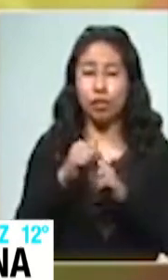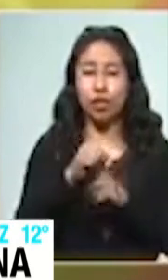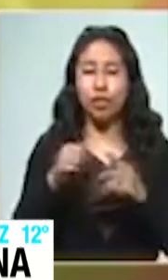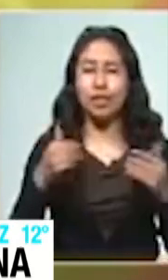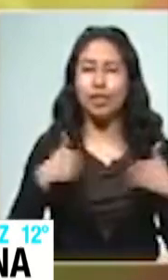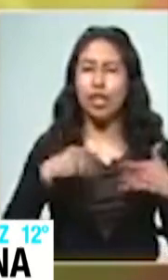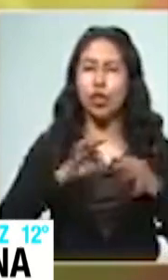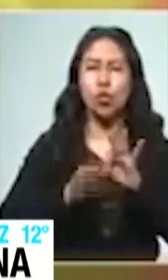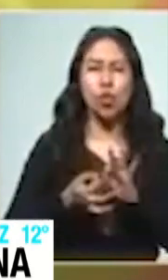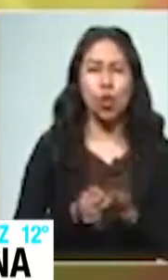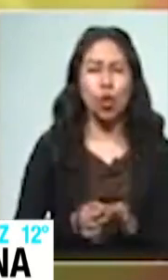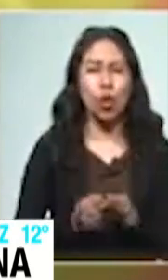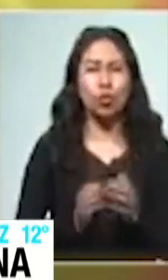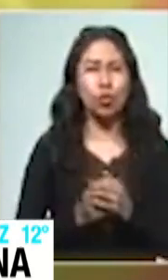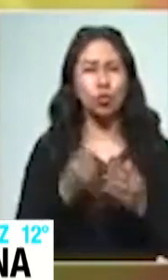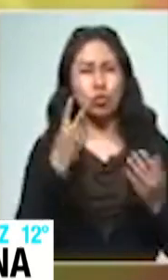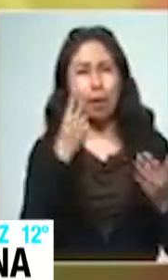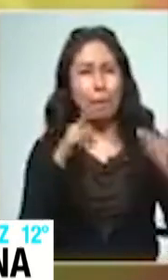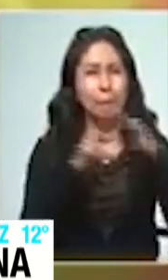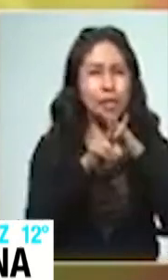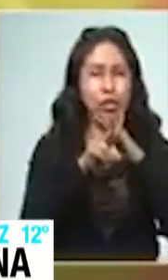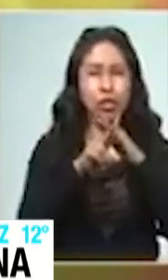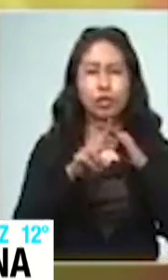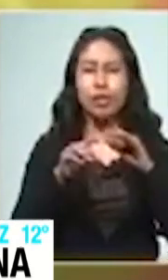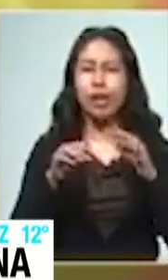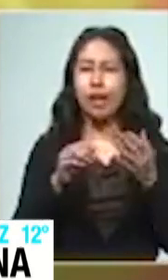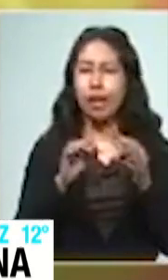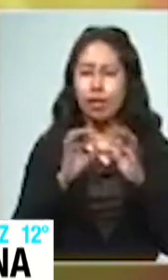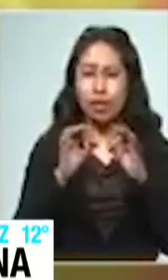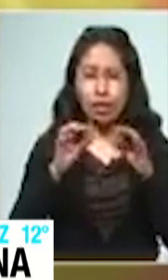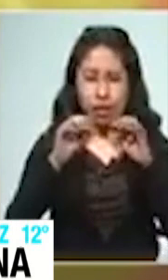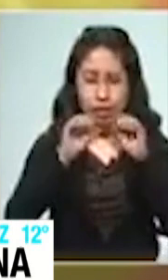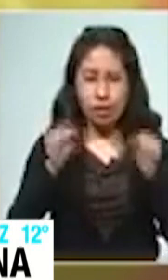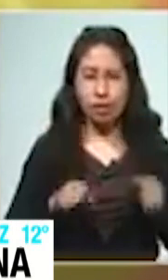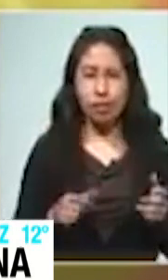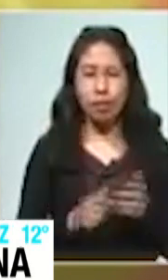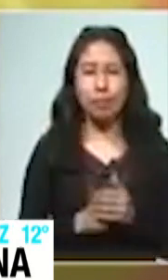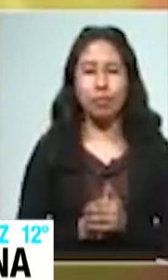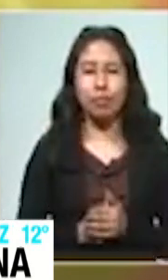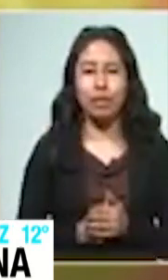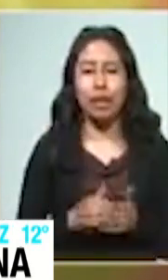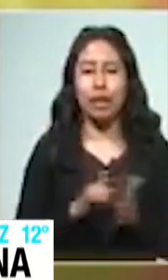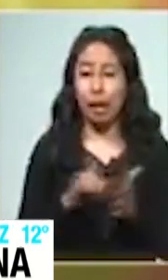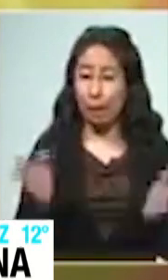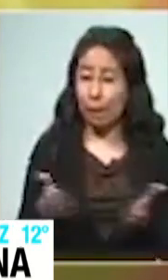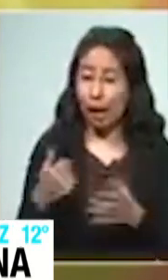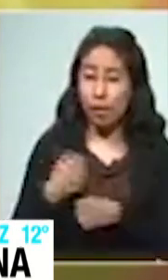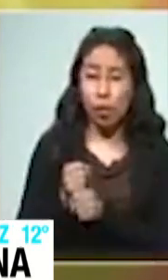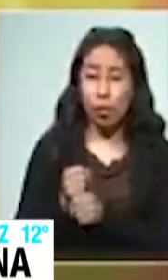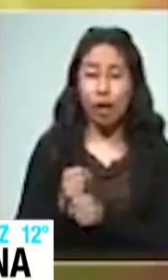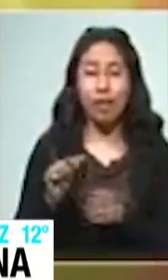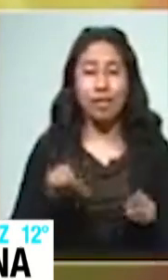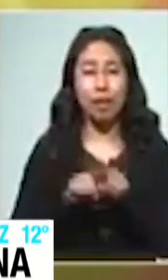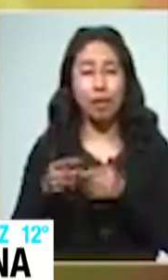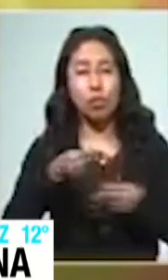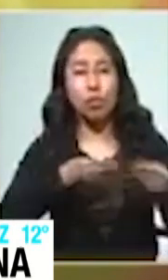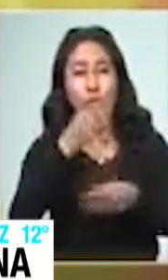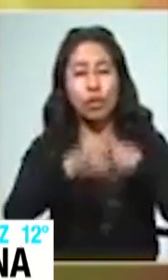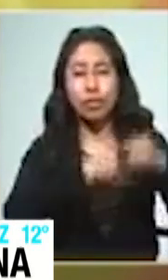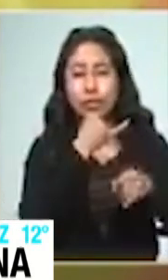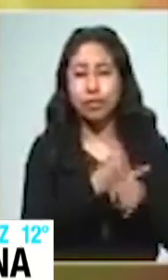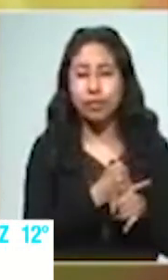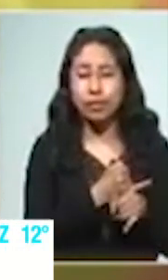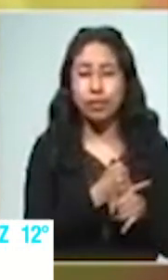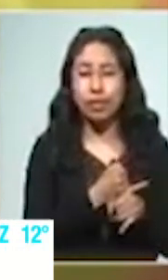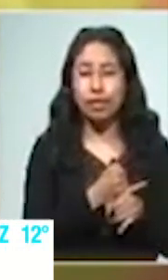soluciones con un enfoque sistémico, que tome en cuenta el impacto que tiene en el precio de las materias primas, en el flujo del comercio internacional,